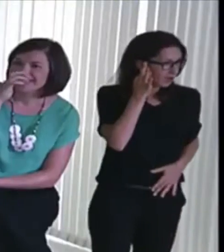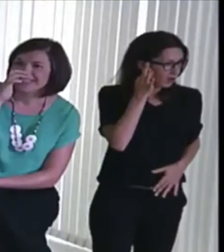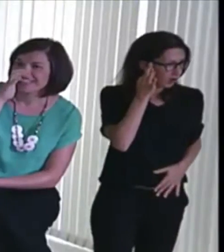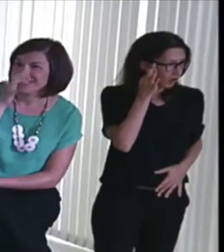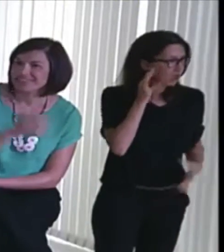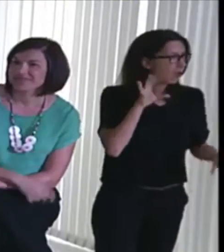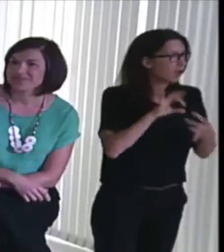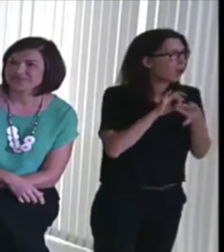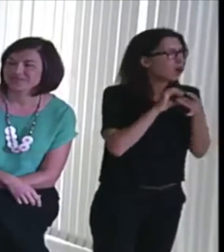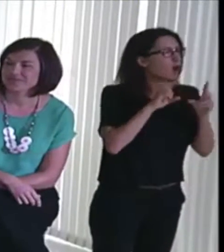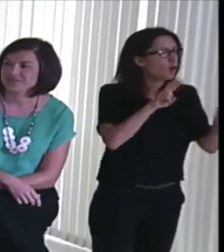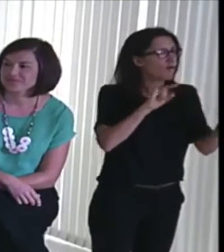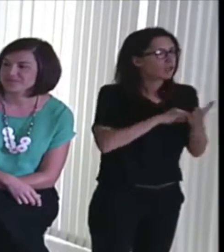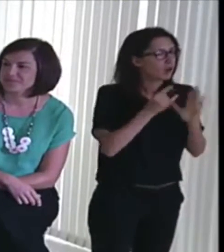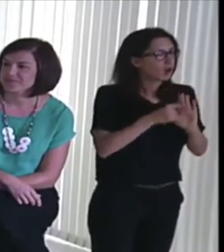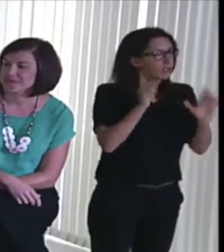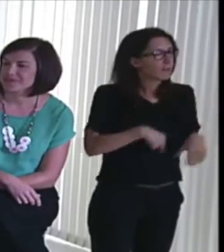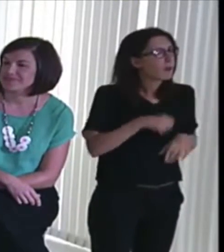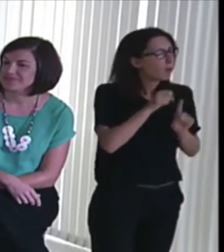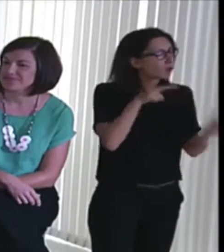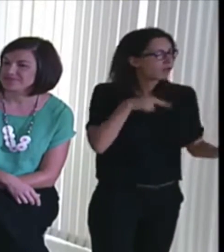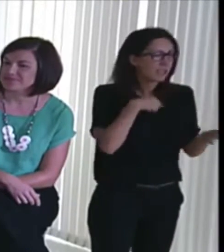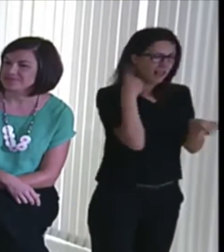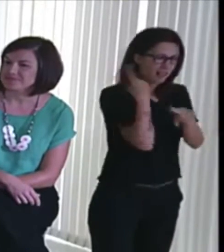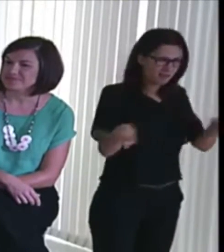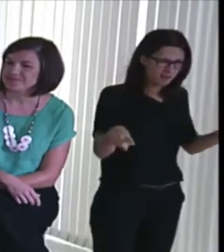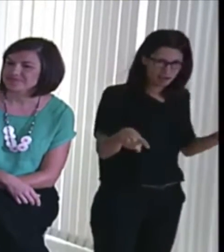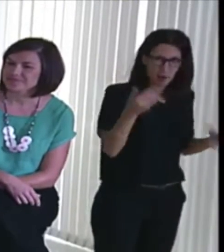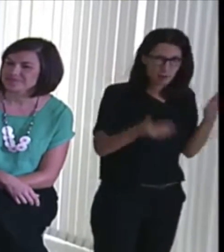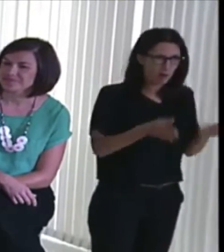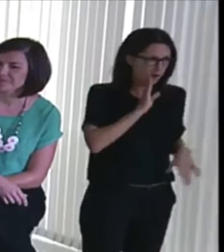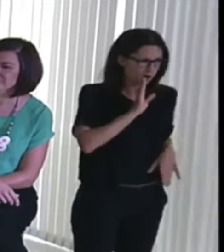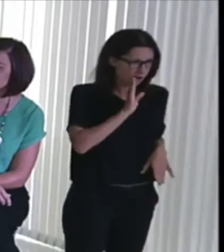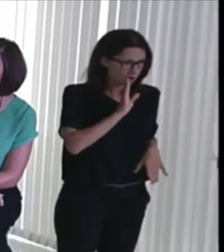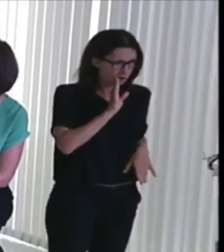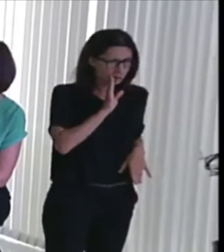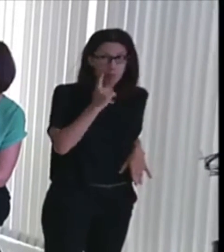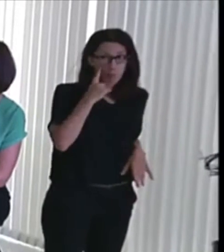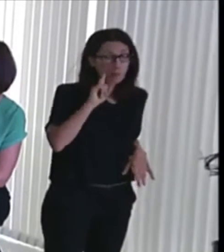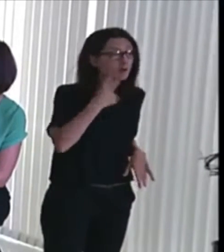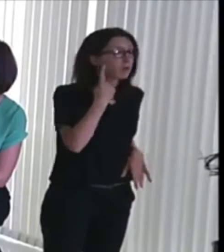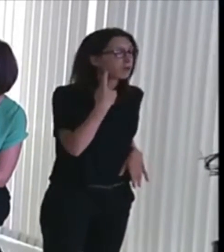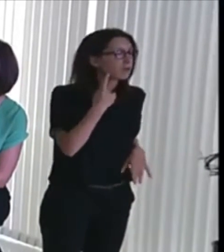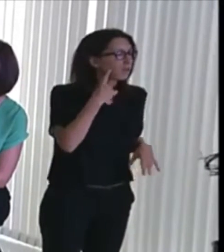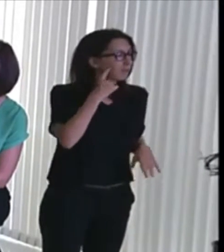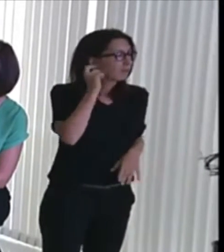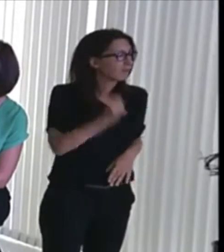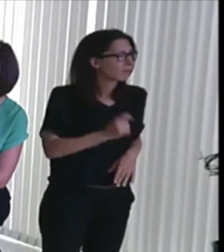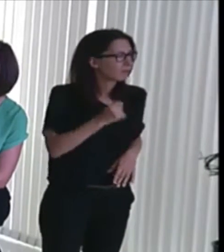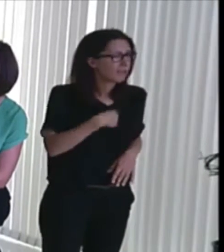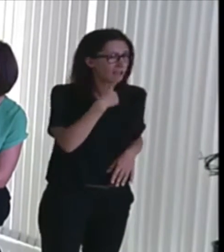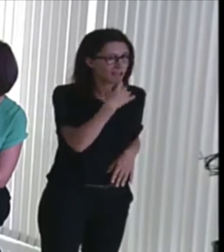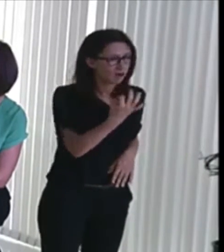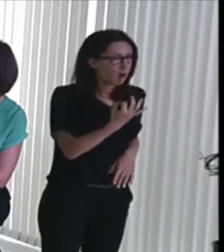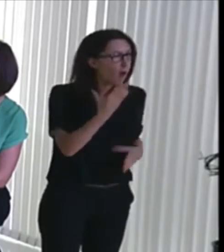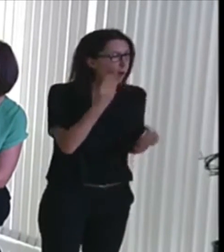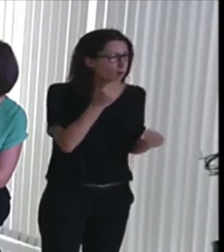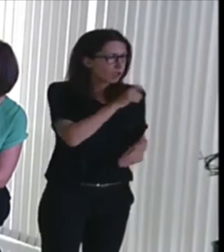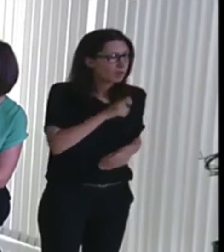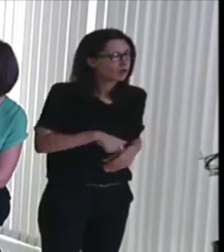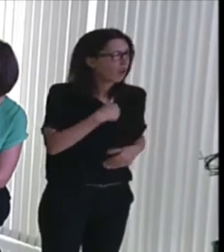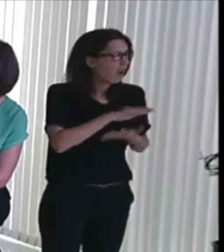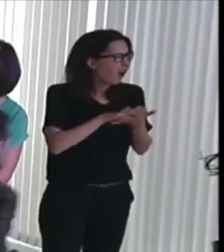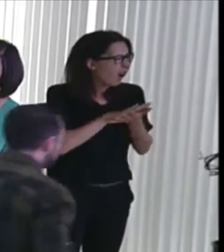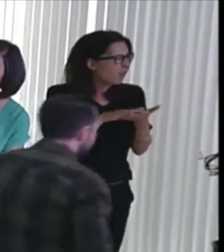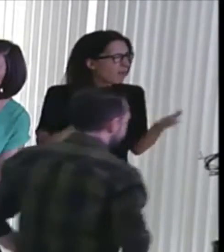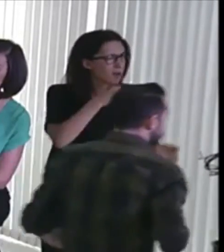nuevas tecnologías, con una visión muy diferente y sobre todo lo que siempre comento, que parece la mucha gente dice la tecnología